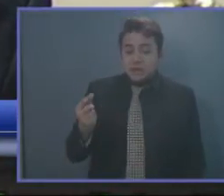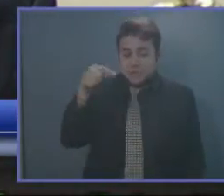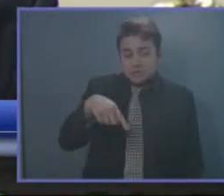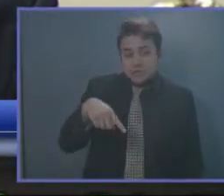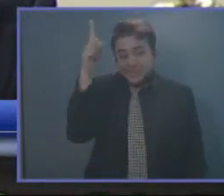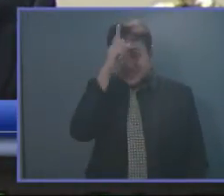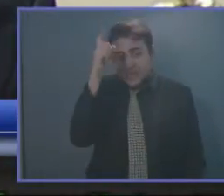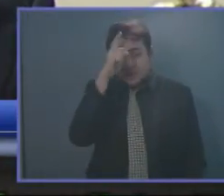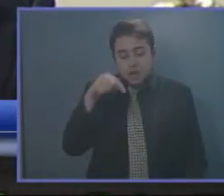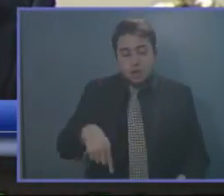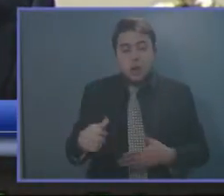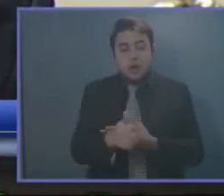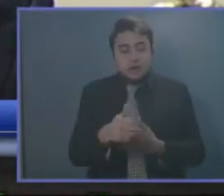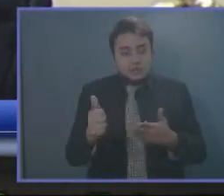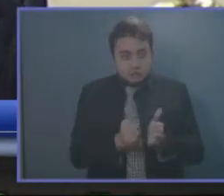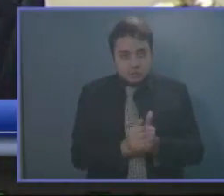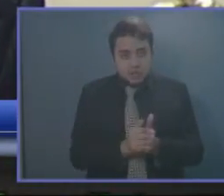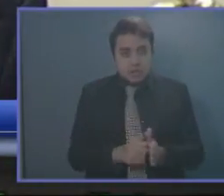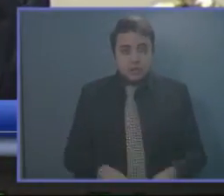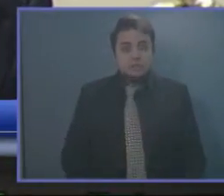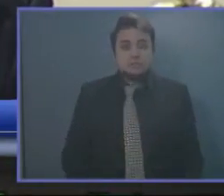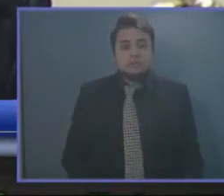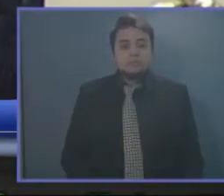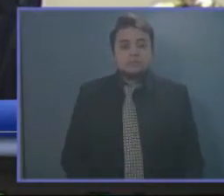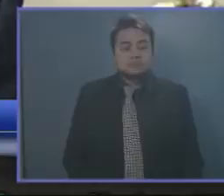del trabajo aquí en la Asamblea Legislativa.